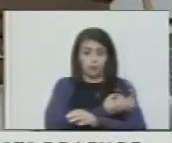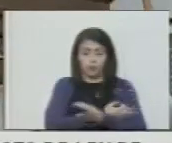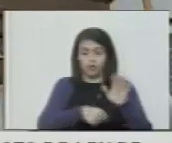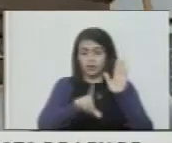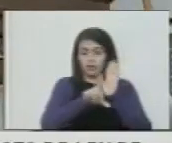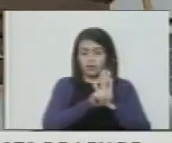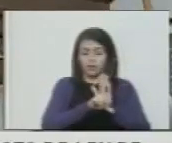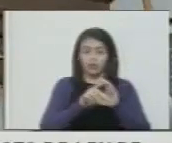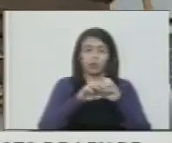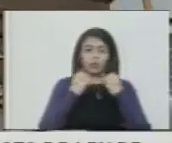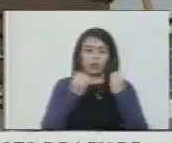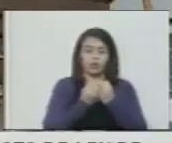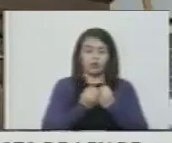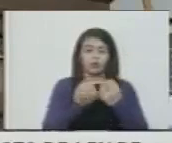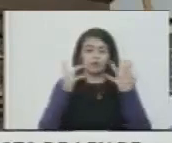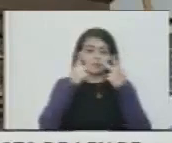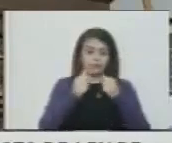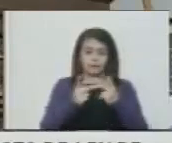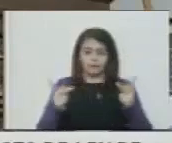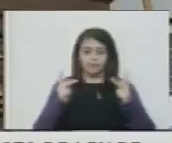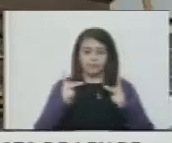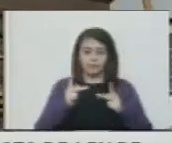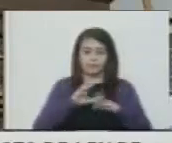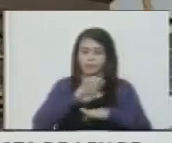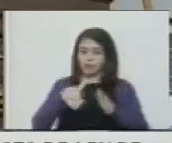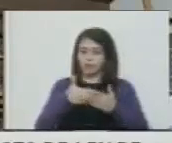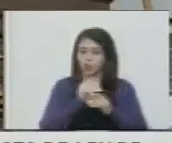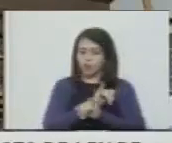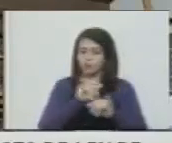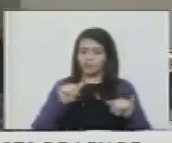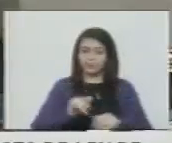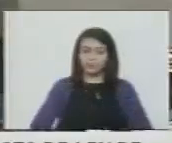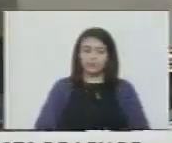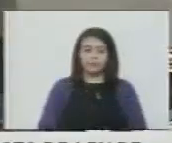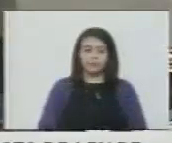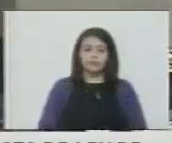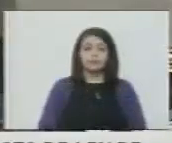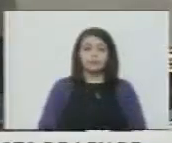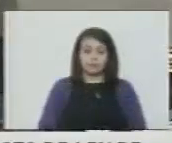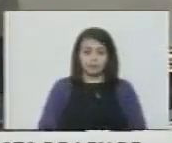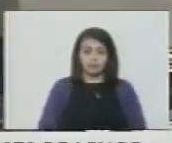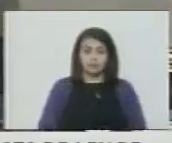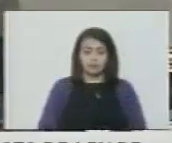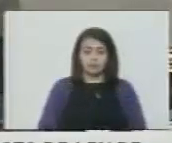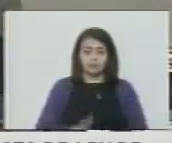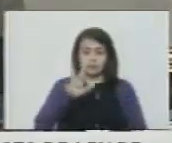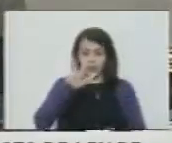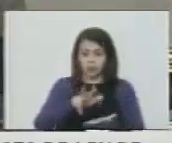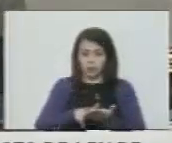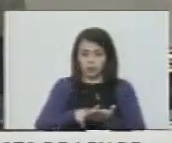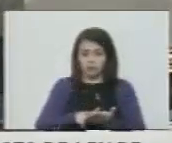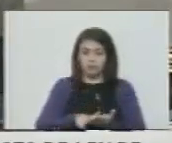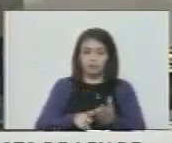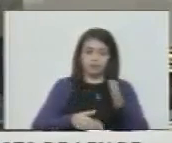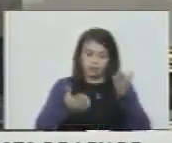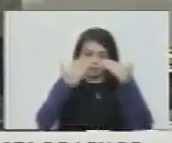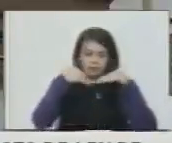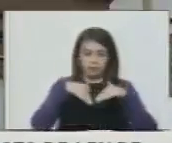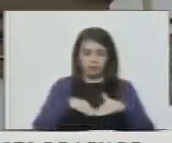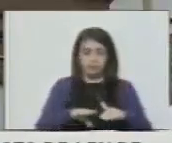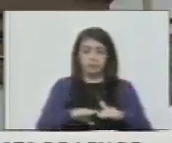ley orgánica de la Administración Pública. Es todo el artículo, señor presidente. En consideración. Aprobado.